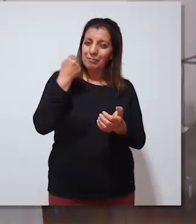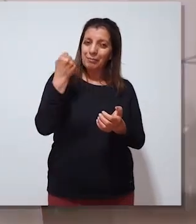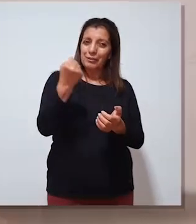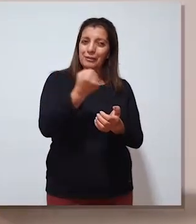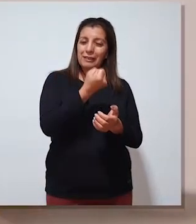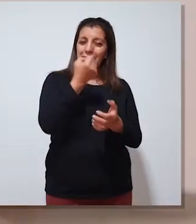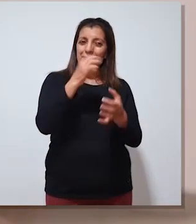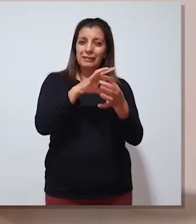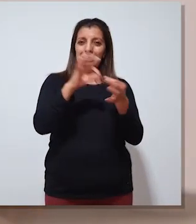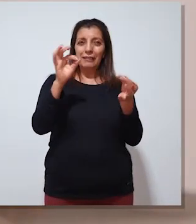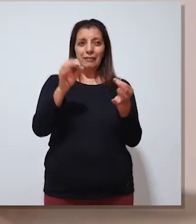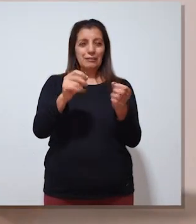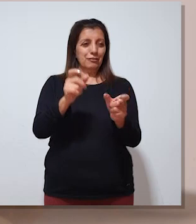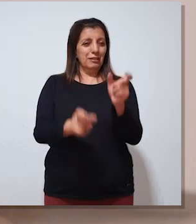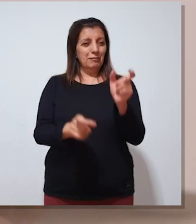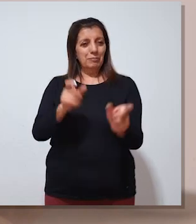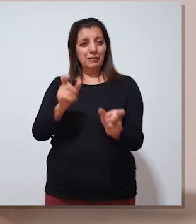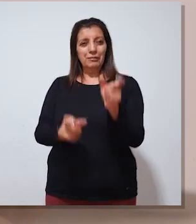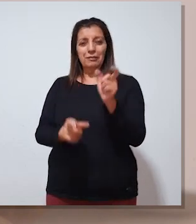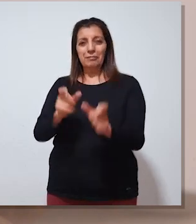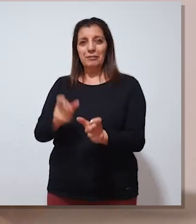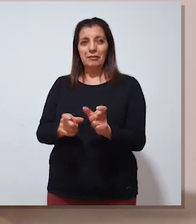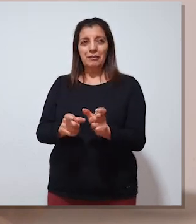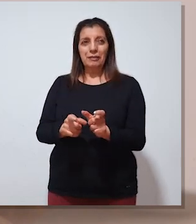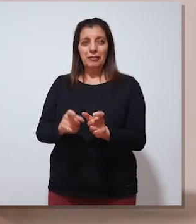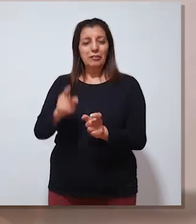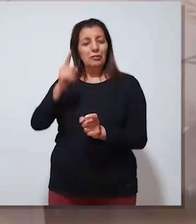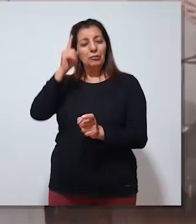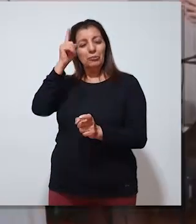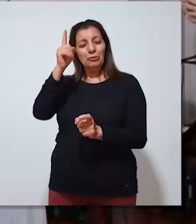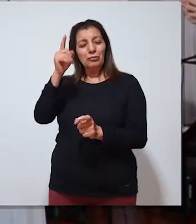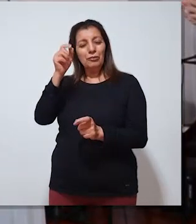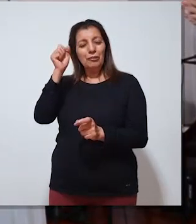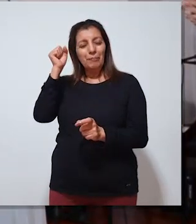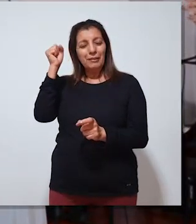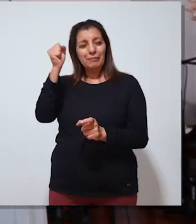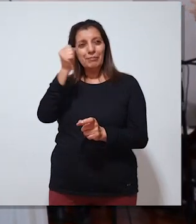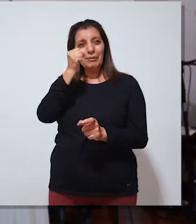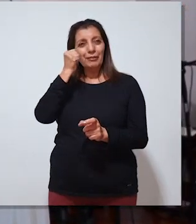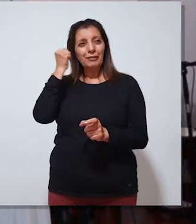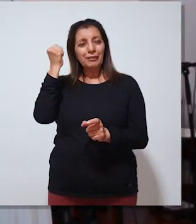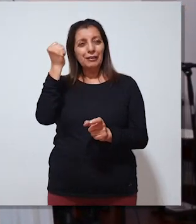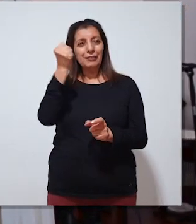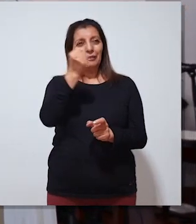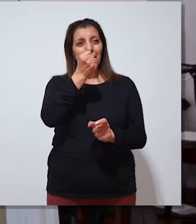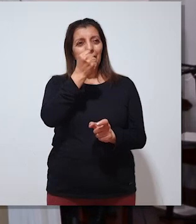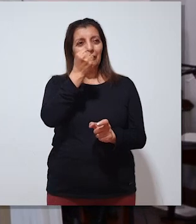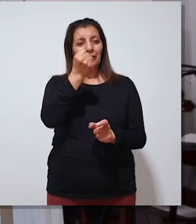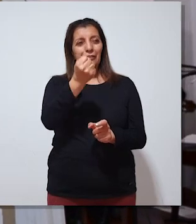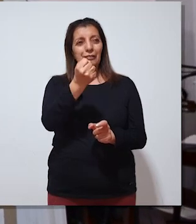salvación. Eres tú el gran prodigio que creó Dios